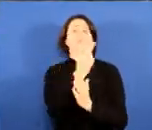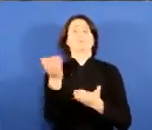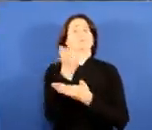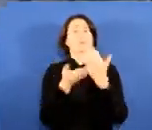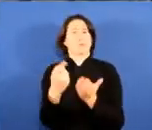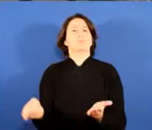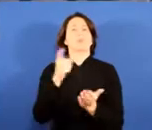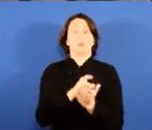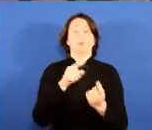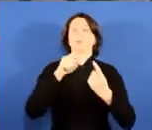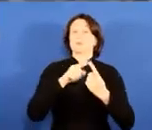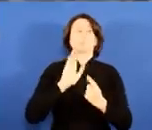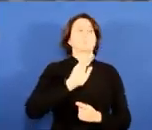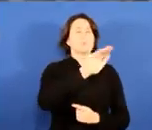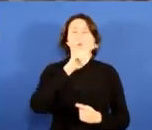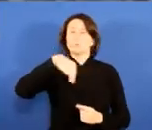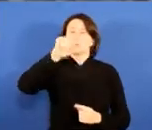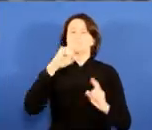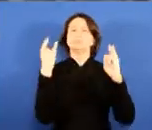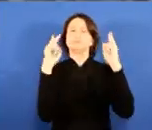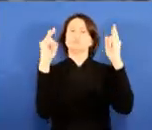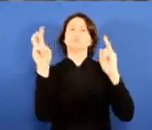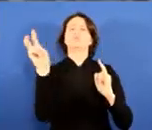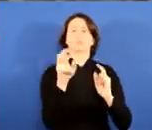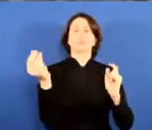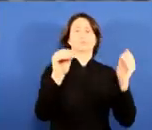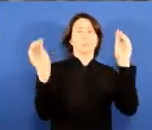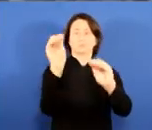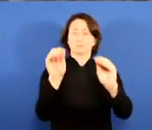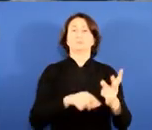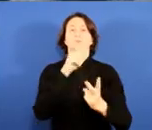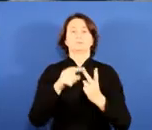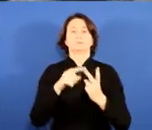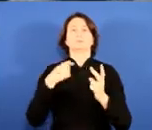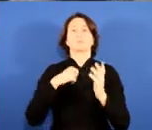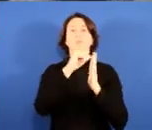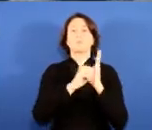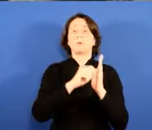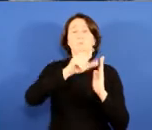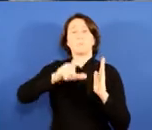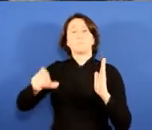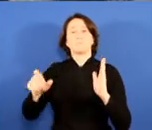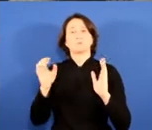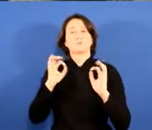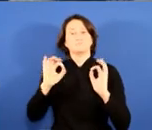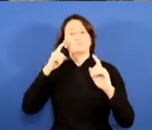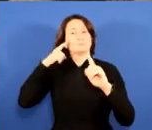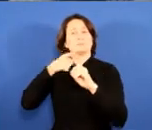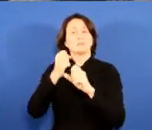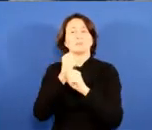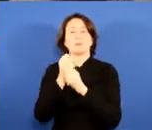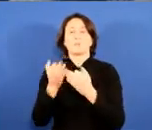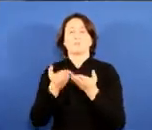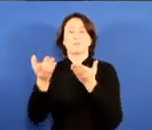2013 el abono de las pagas extraordinarias de junio y diciembre a enero y junio respectivamente. En materia de acción social, la Diputación